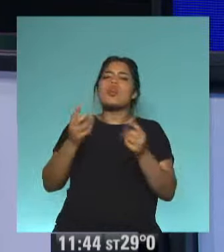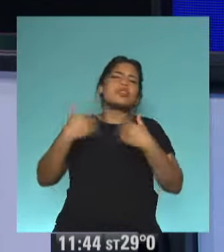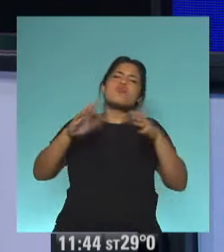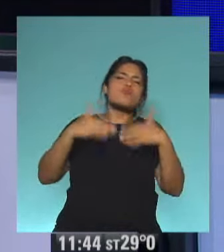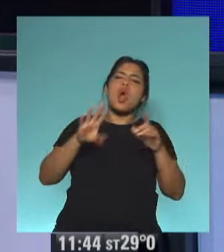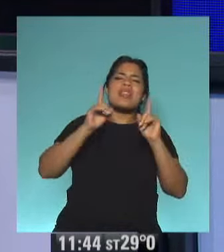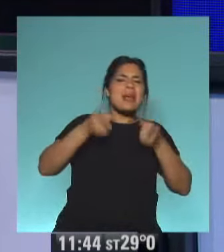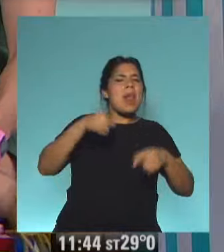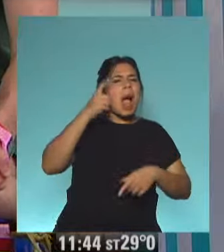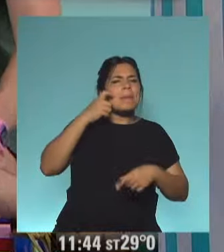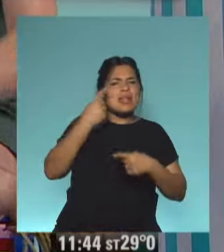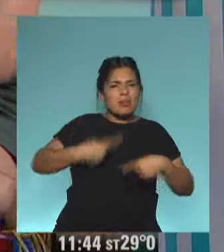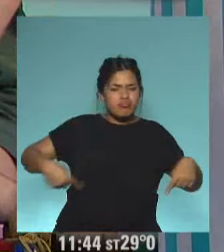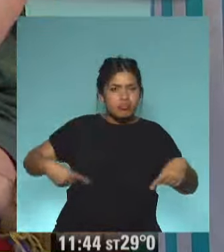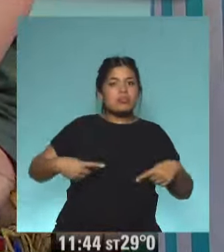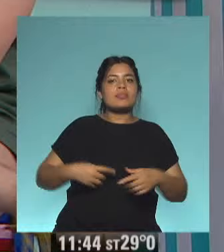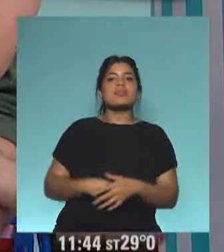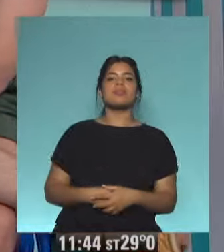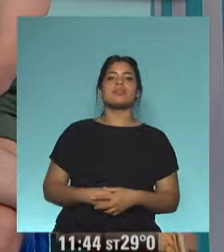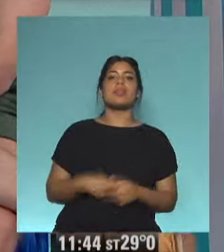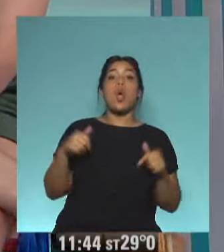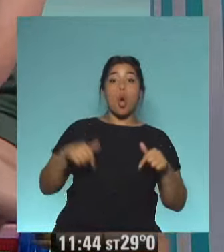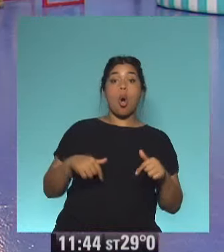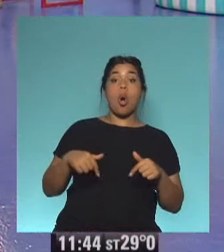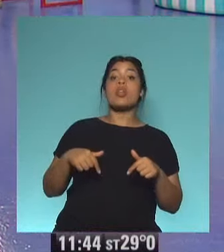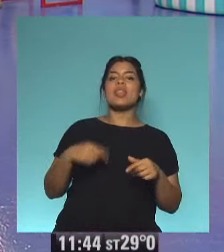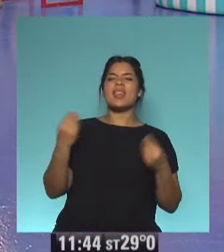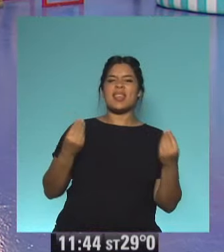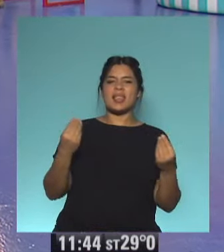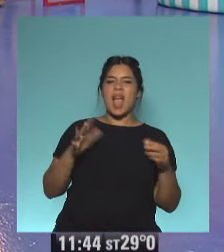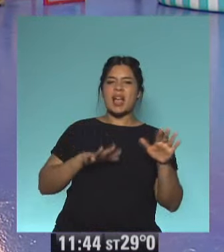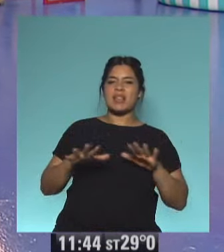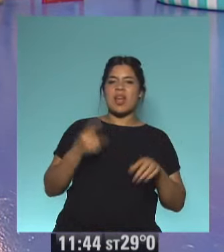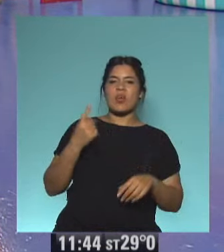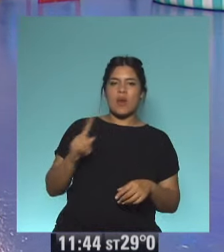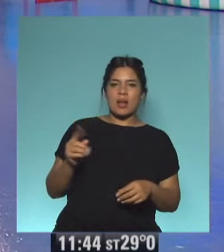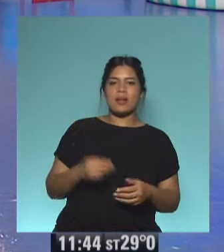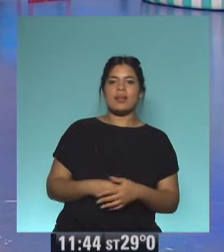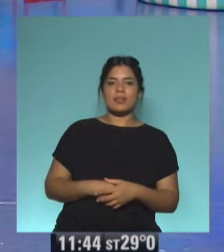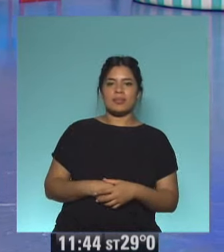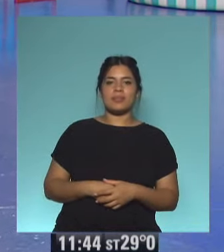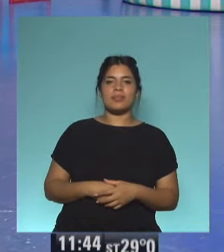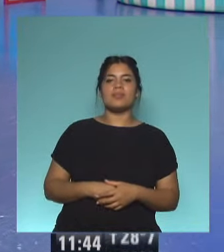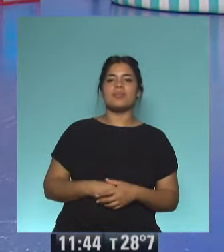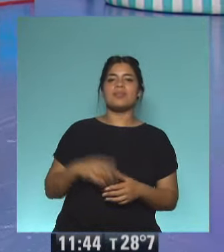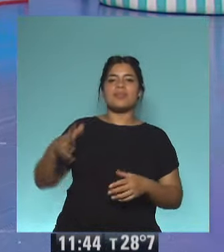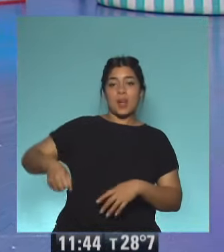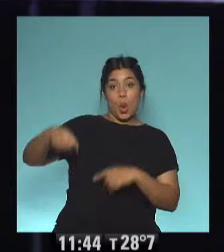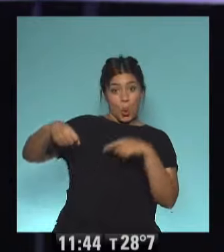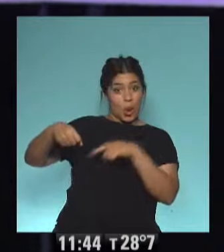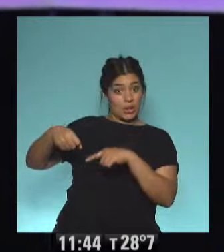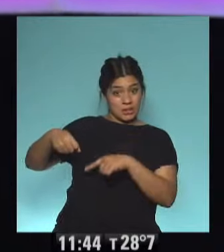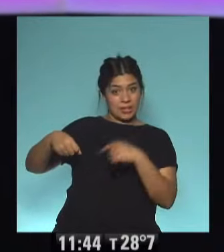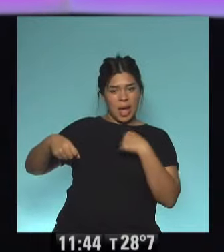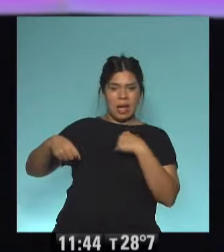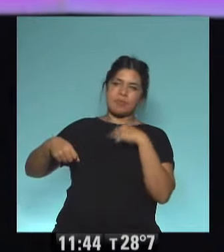trata, ¿no? Totalmente. Para el plan de hoy, miren, me traje una de estas, es una bolsita que me han prestado. Ay, y acá tengo una especie de,